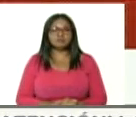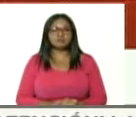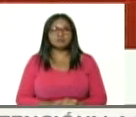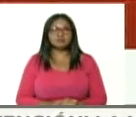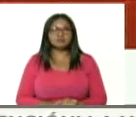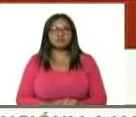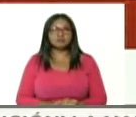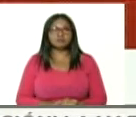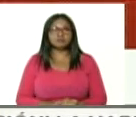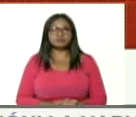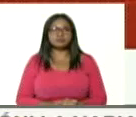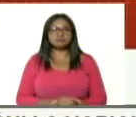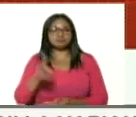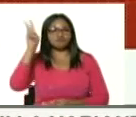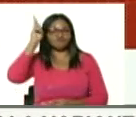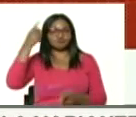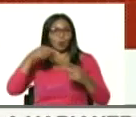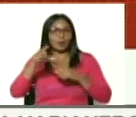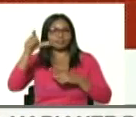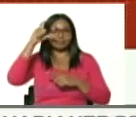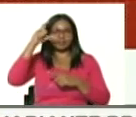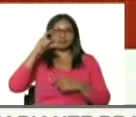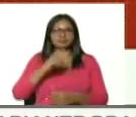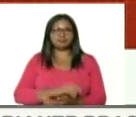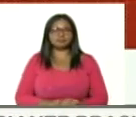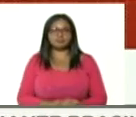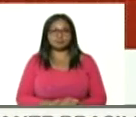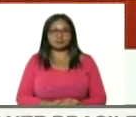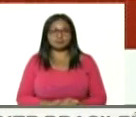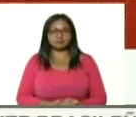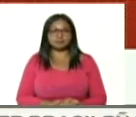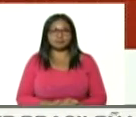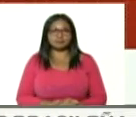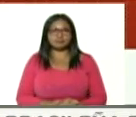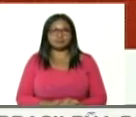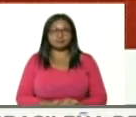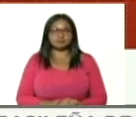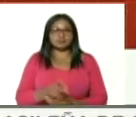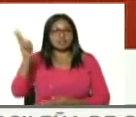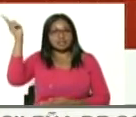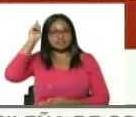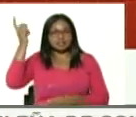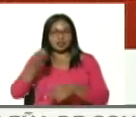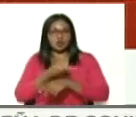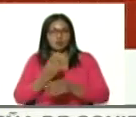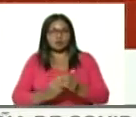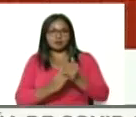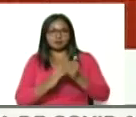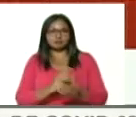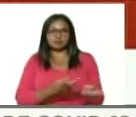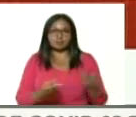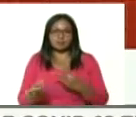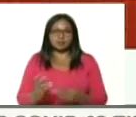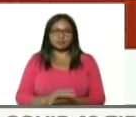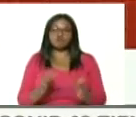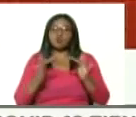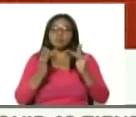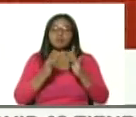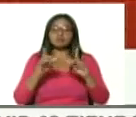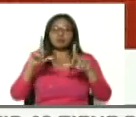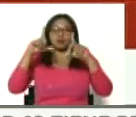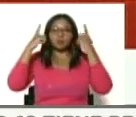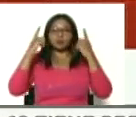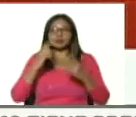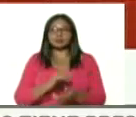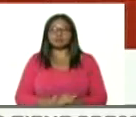Cacica Delcy Rodríguez, cacica, la cacica del gobierno, bienvenida. Vámonos para La Guaira.